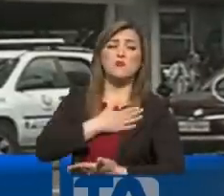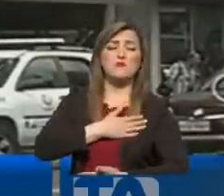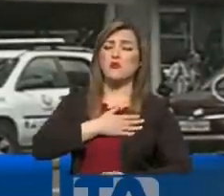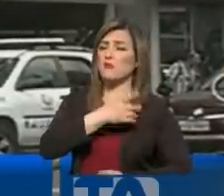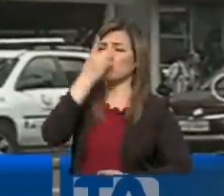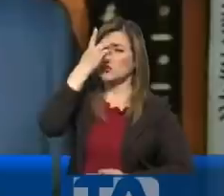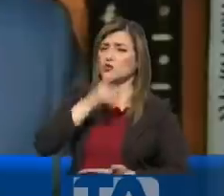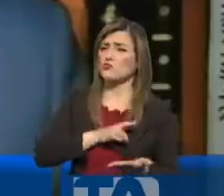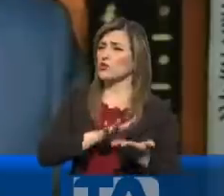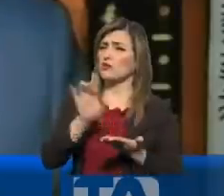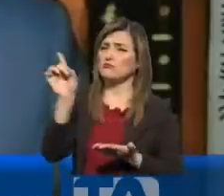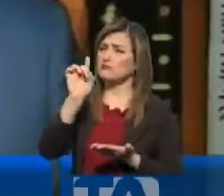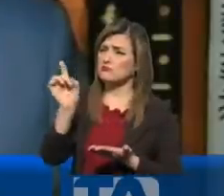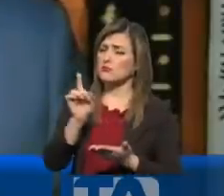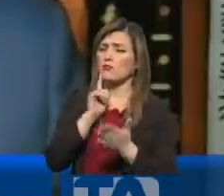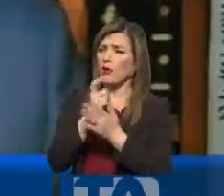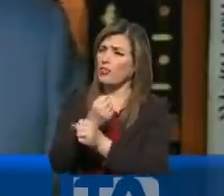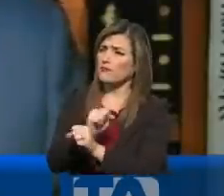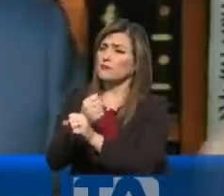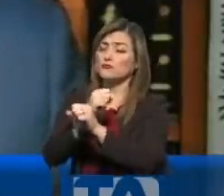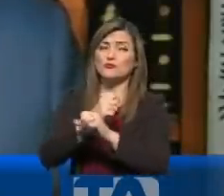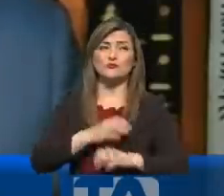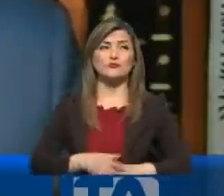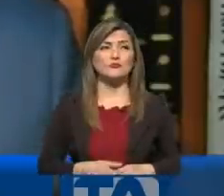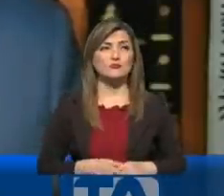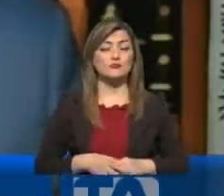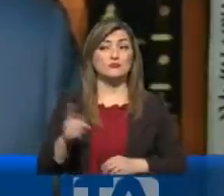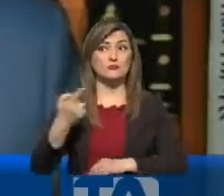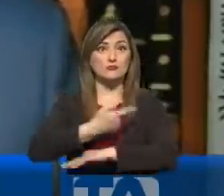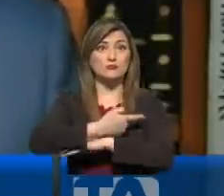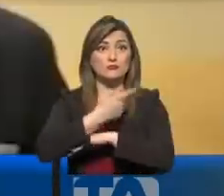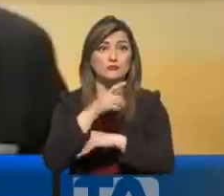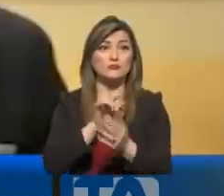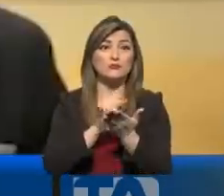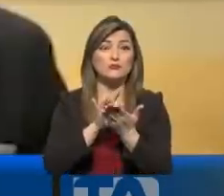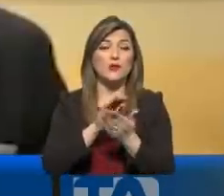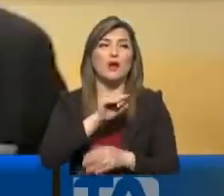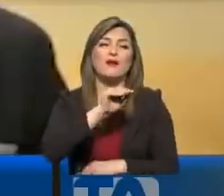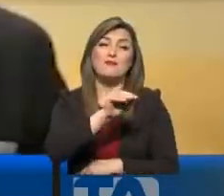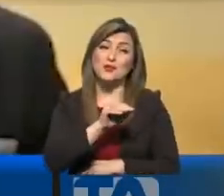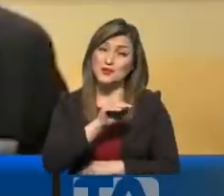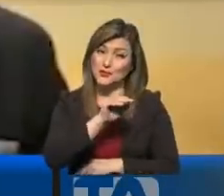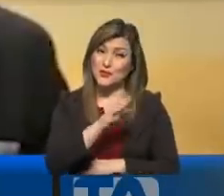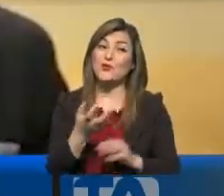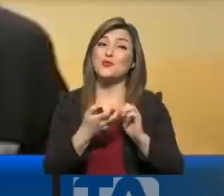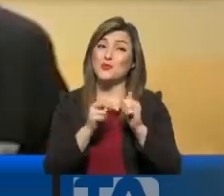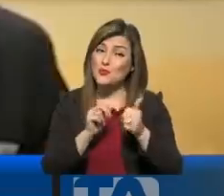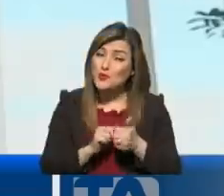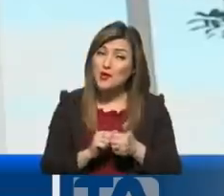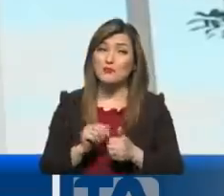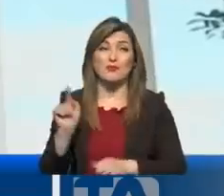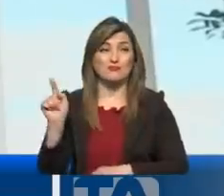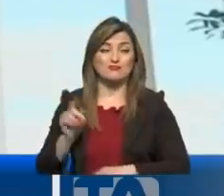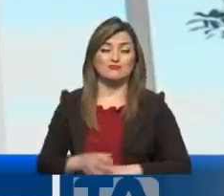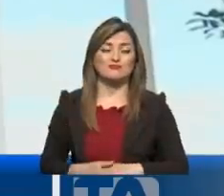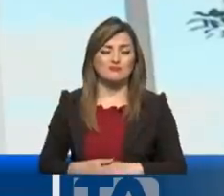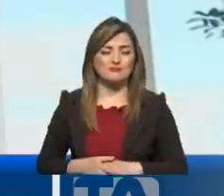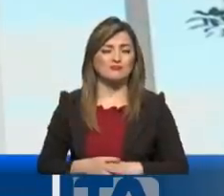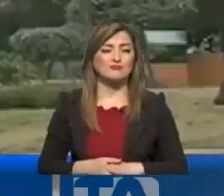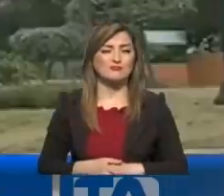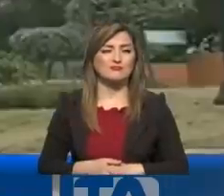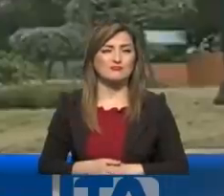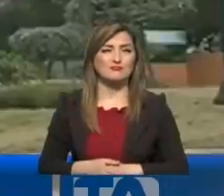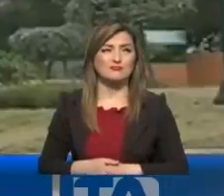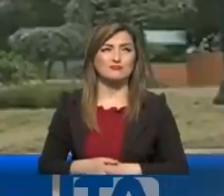esta decisión. Bravo dice que el día de la remoción advirtió a sus compañeros sobre las consecuencias que se podrían afrontar si se revisaba